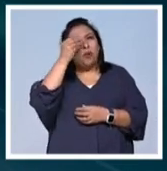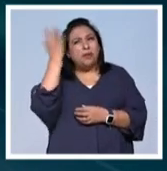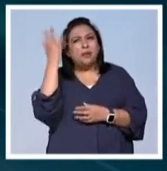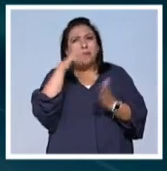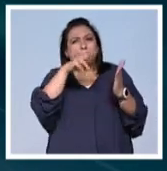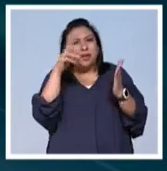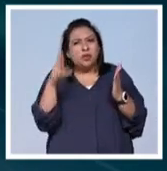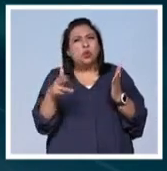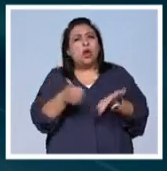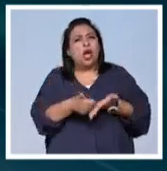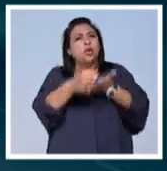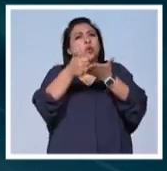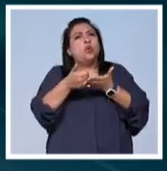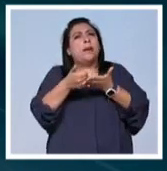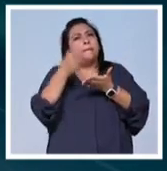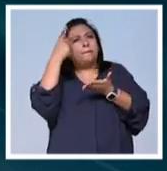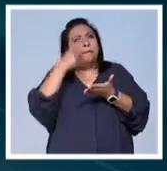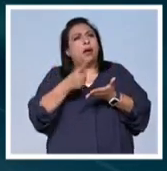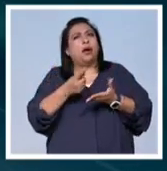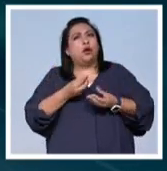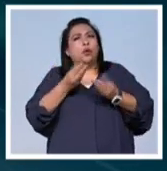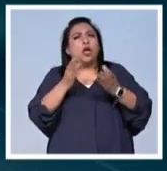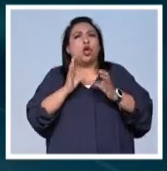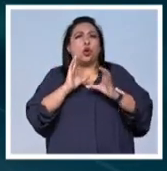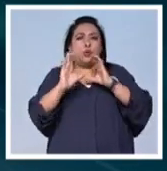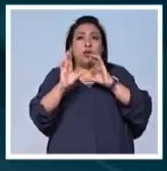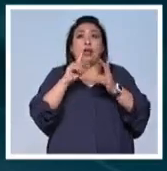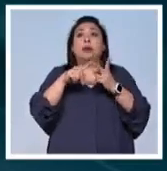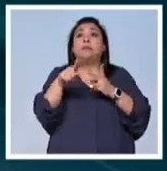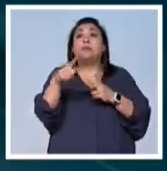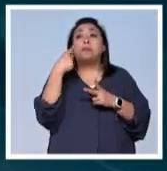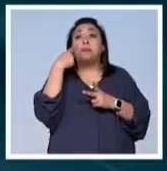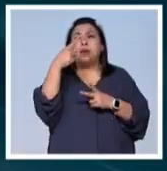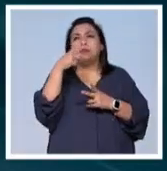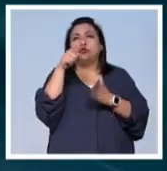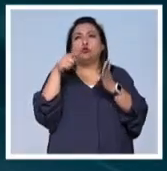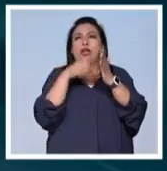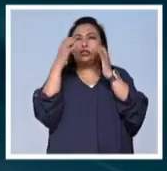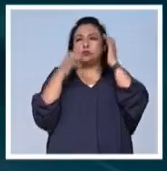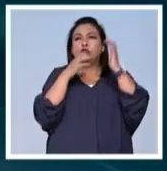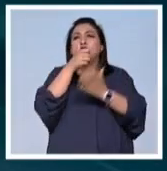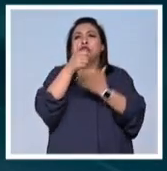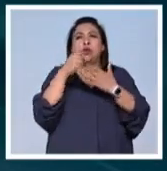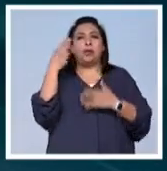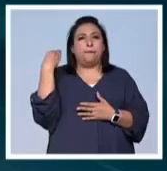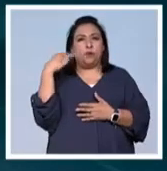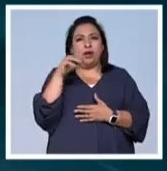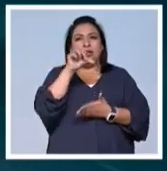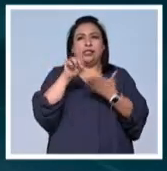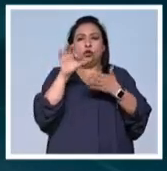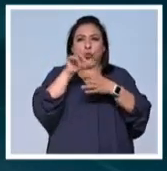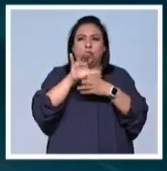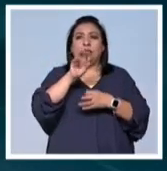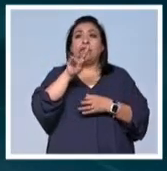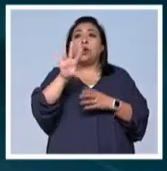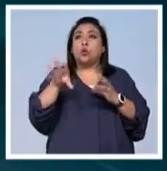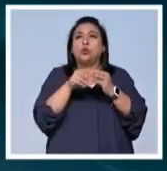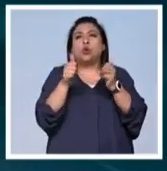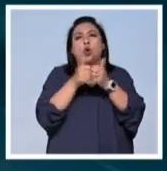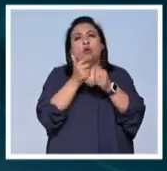que la pintura es un medio para comunicar Éxodo se exhibe en el centro cultural clavijero en la ciudad de Morelia y está acompañada por el documental